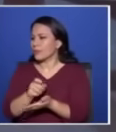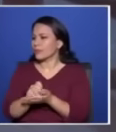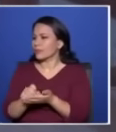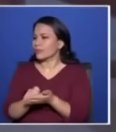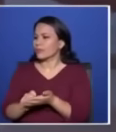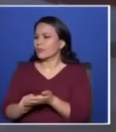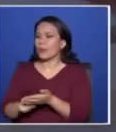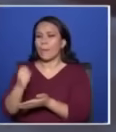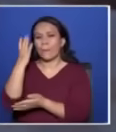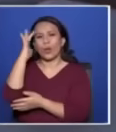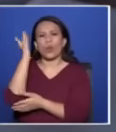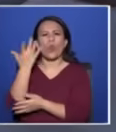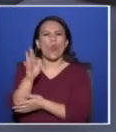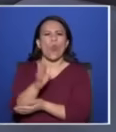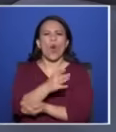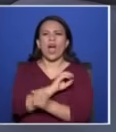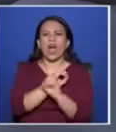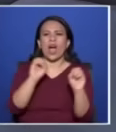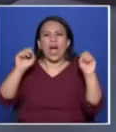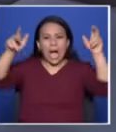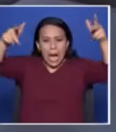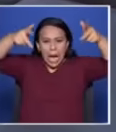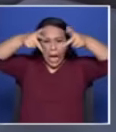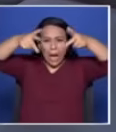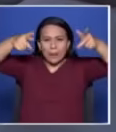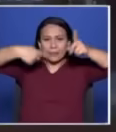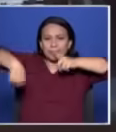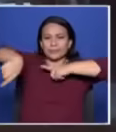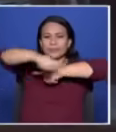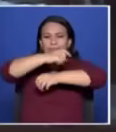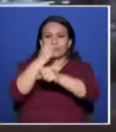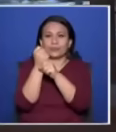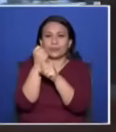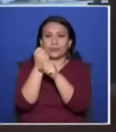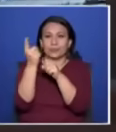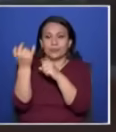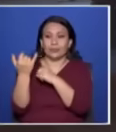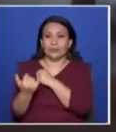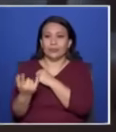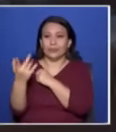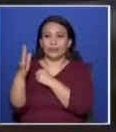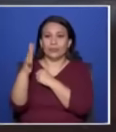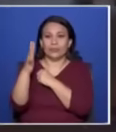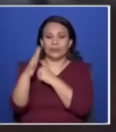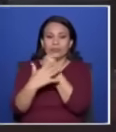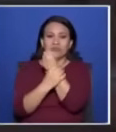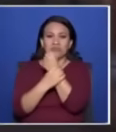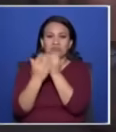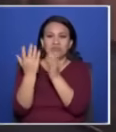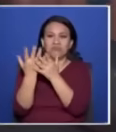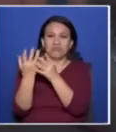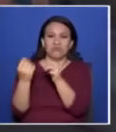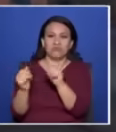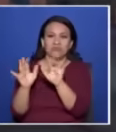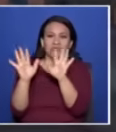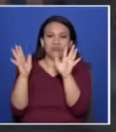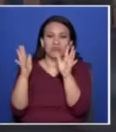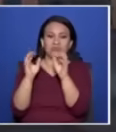vigilancia. Los uniformados ejecutaron un operativo, pero hasta el cierre de este reporte no había detenidos.